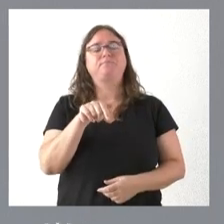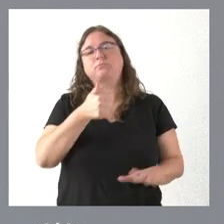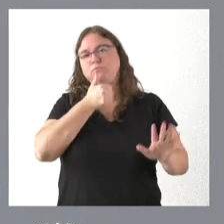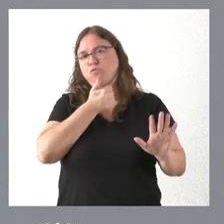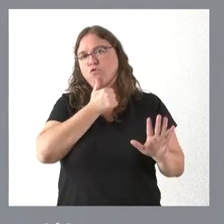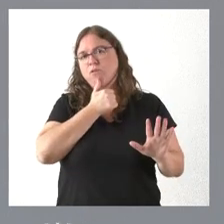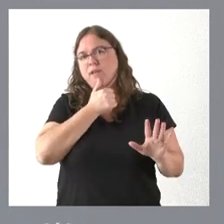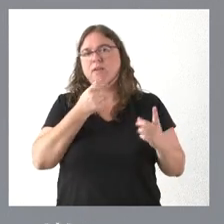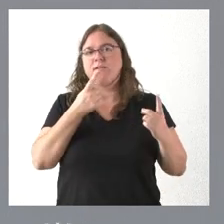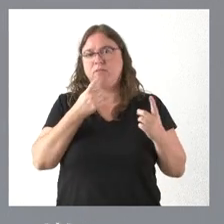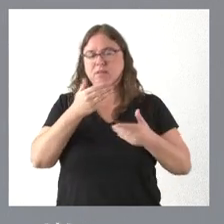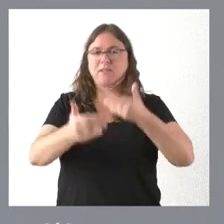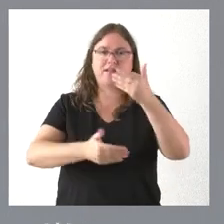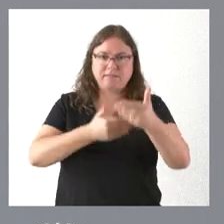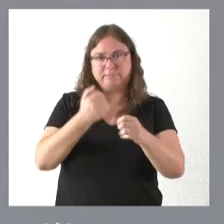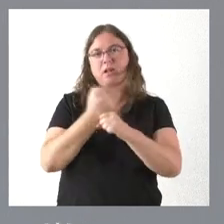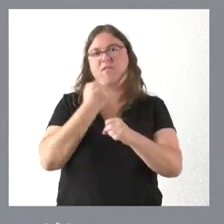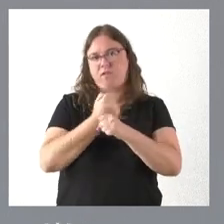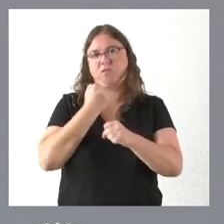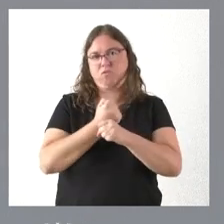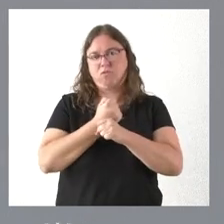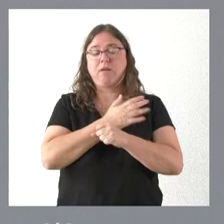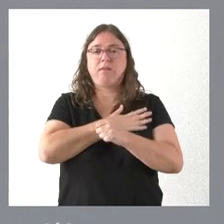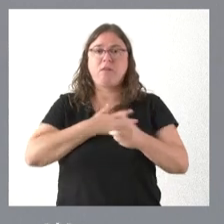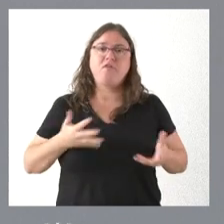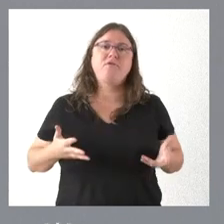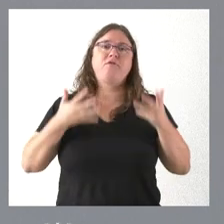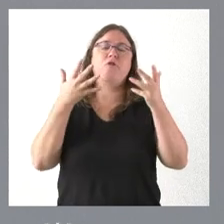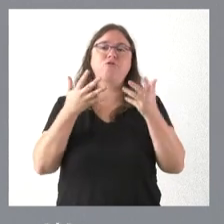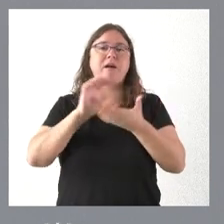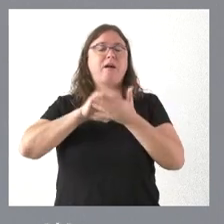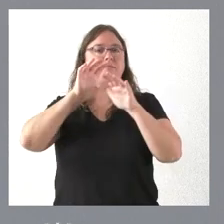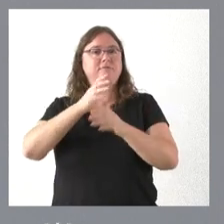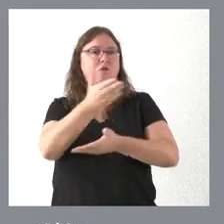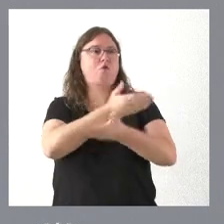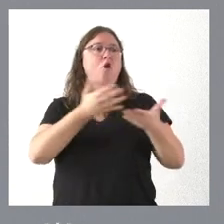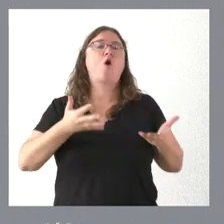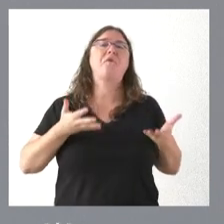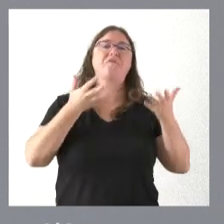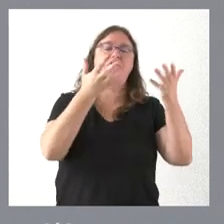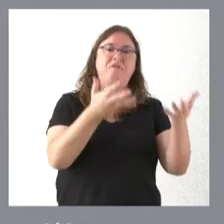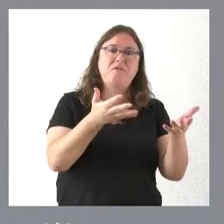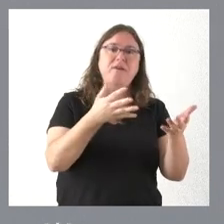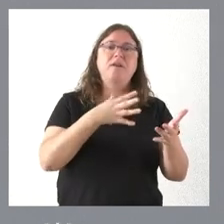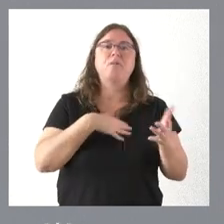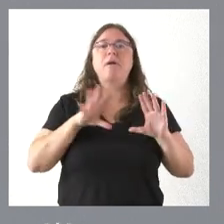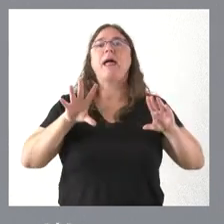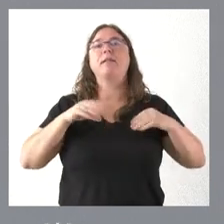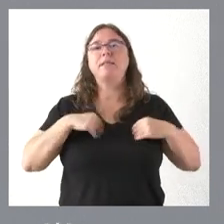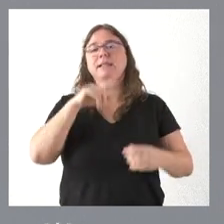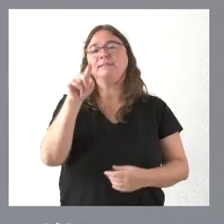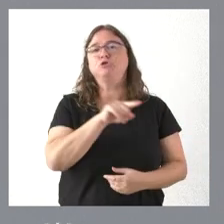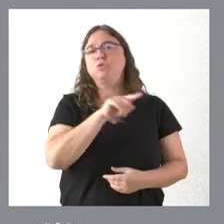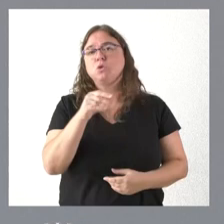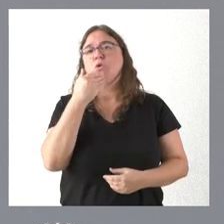queda a una línea de trabajo hay una voluntad por parte de la crisis de Castilla y león de hacer esta oferta que pueda ser aceptada a la misma